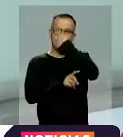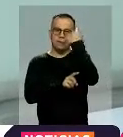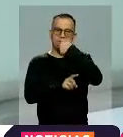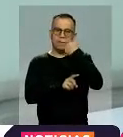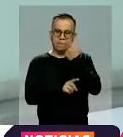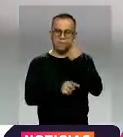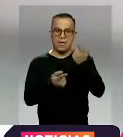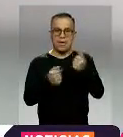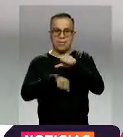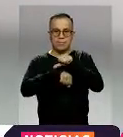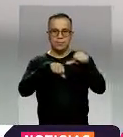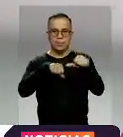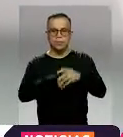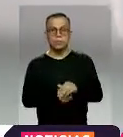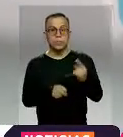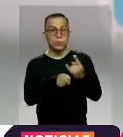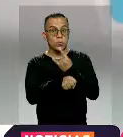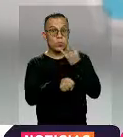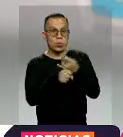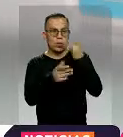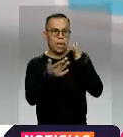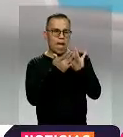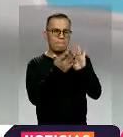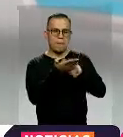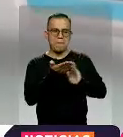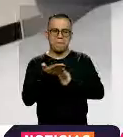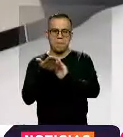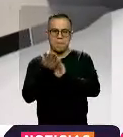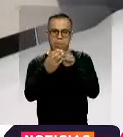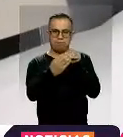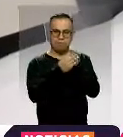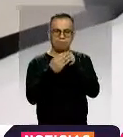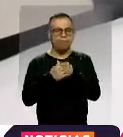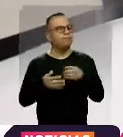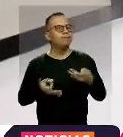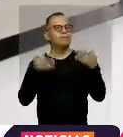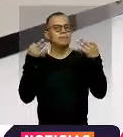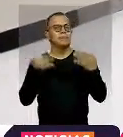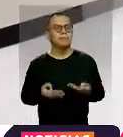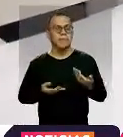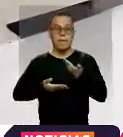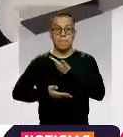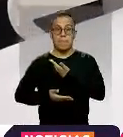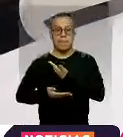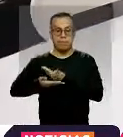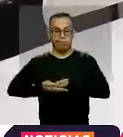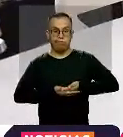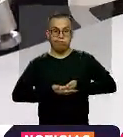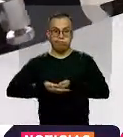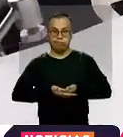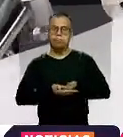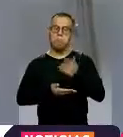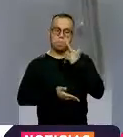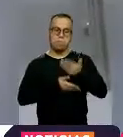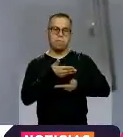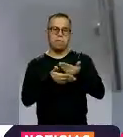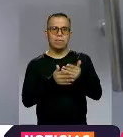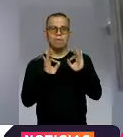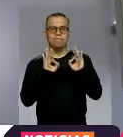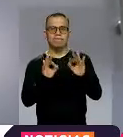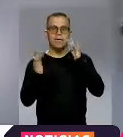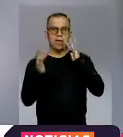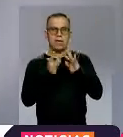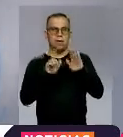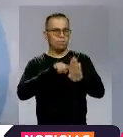entregando salas de cirugía. Por medio de dichas adecuaciones, la alcaldía busca garantizar que las madres gestantes puedan llevar a cabo de manera